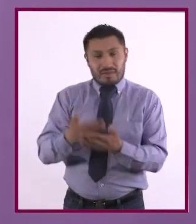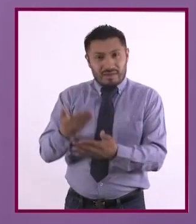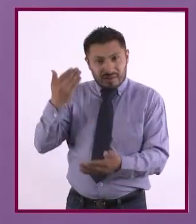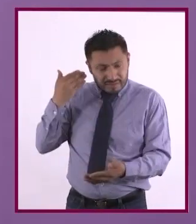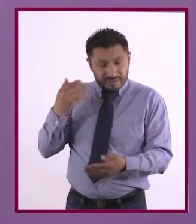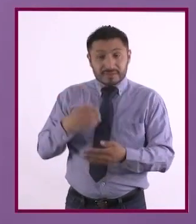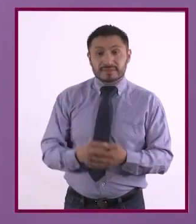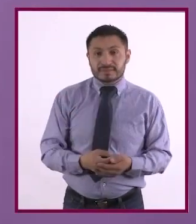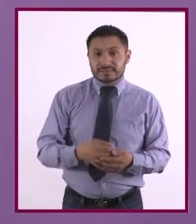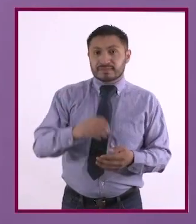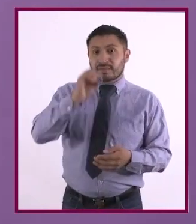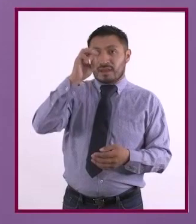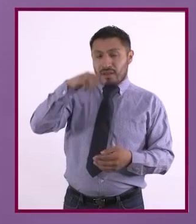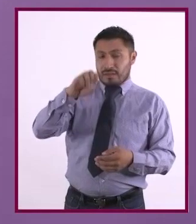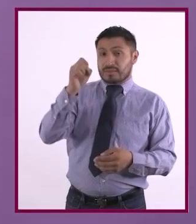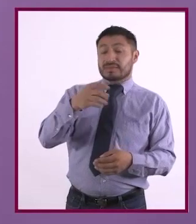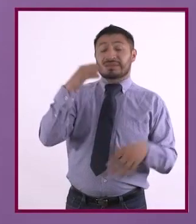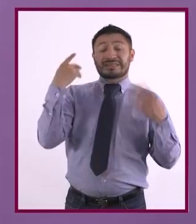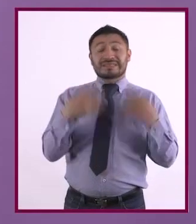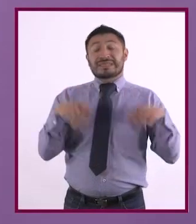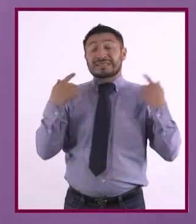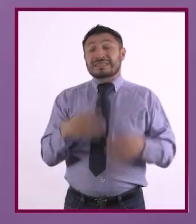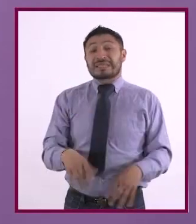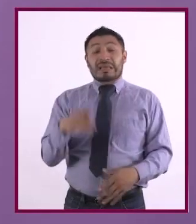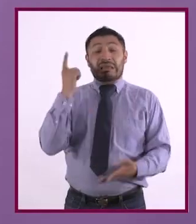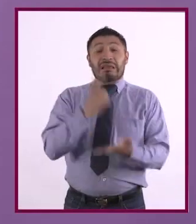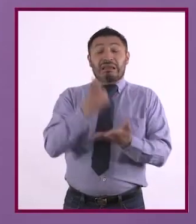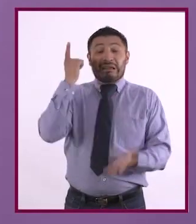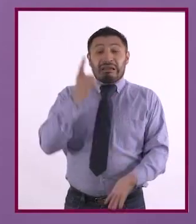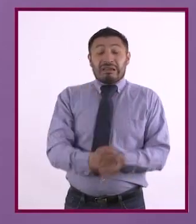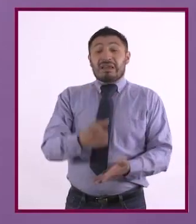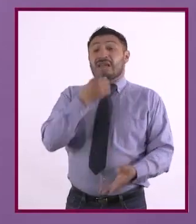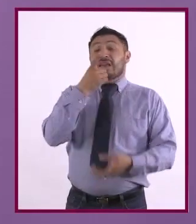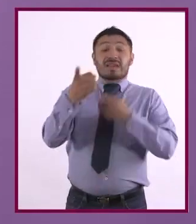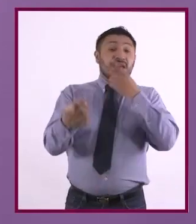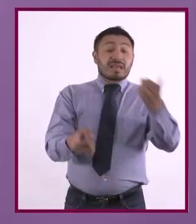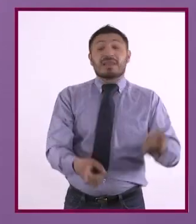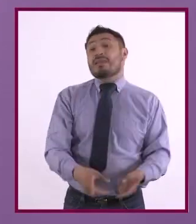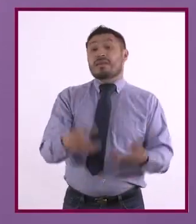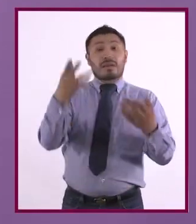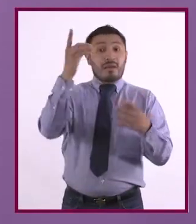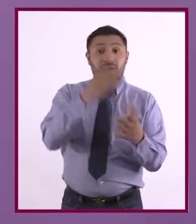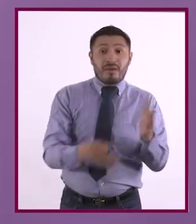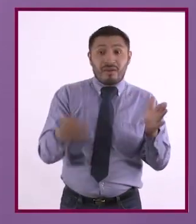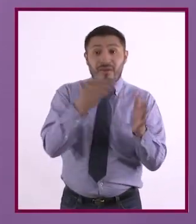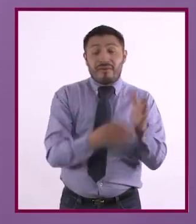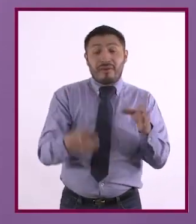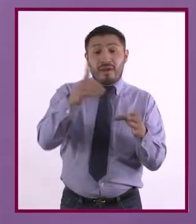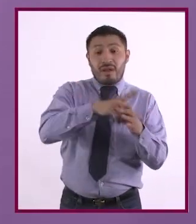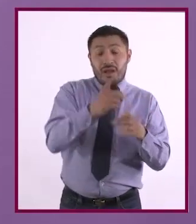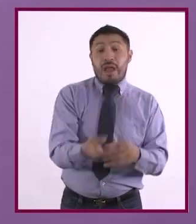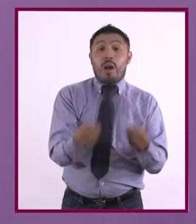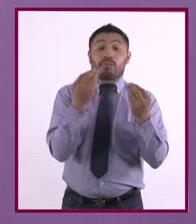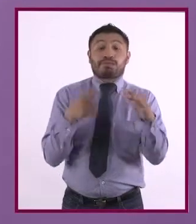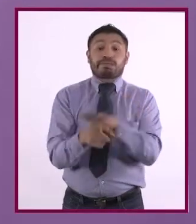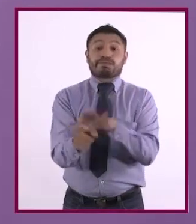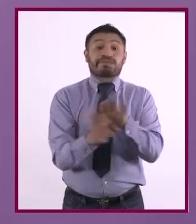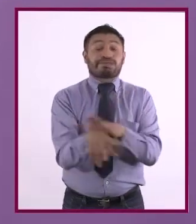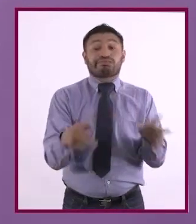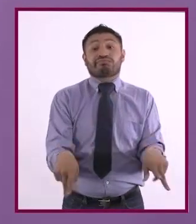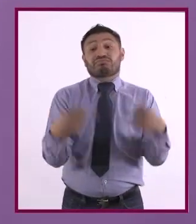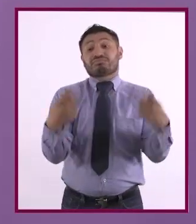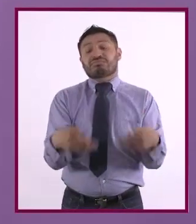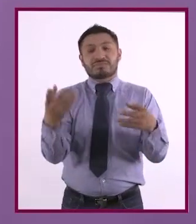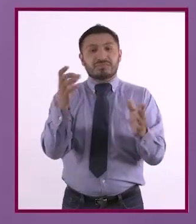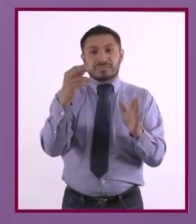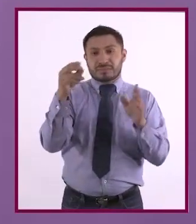Salud, alertada por la falta de donación de órganos y por el comercio ilegal de órganos en el mundo, estableció un documento titulado